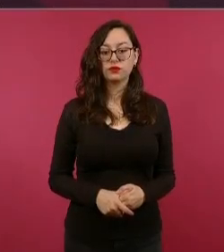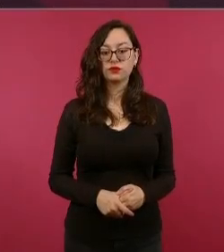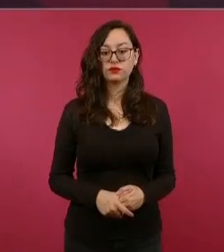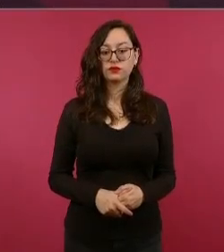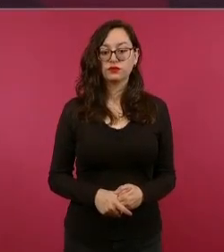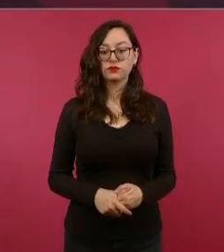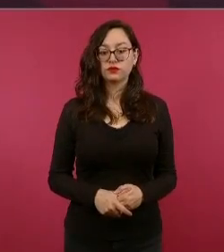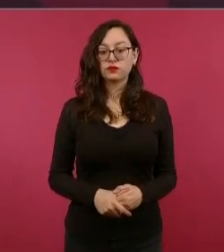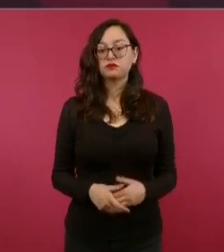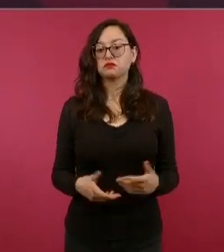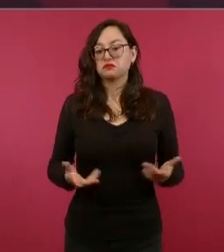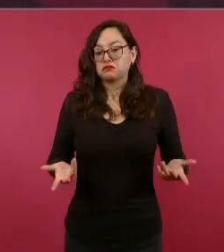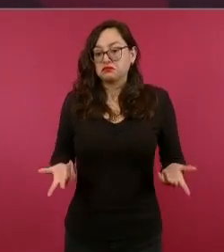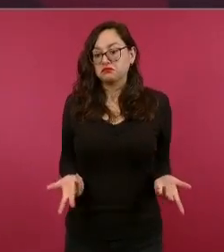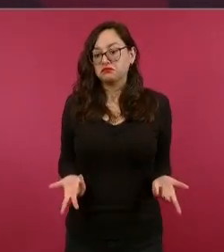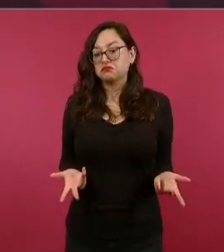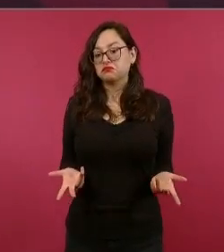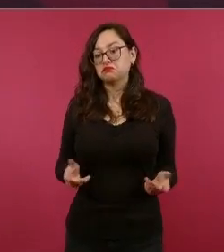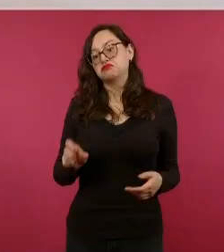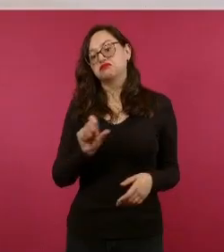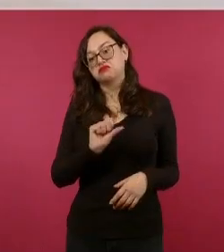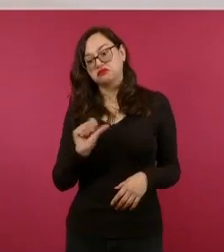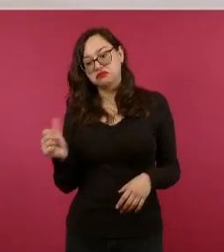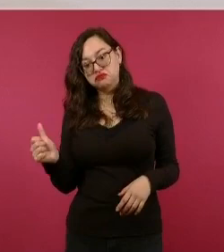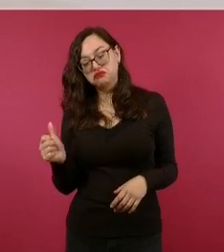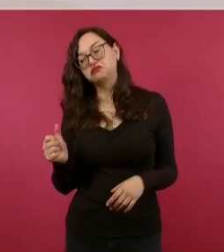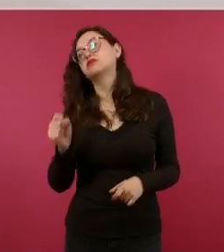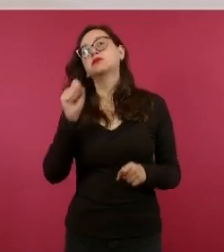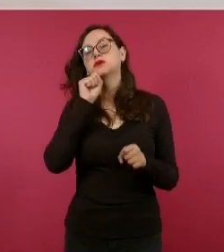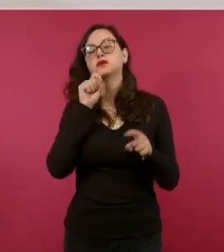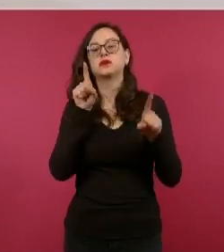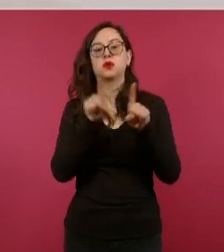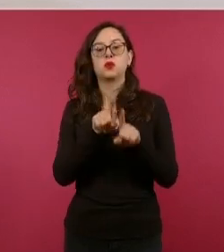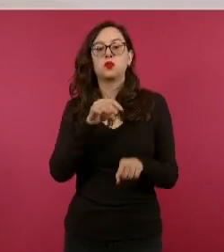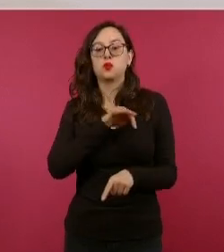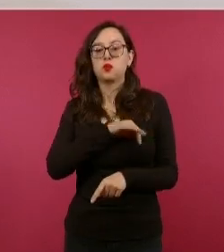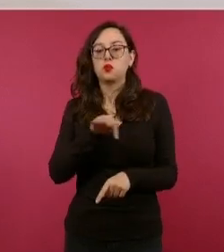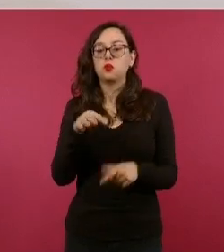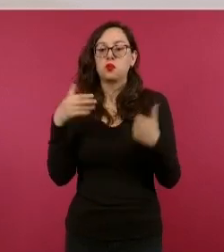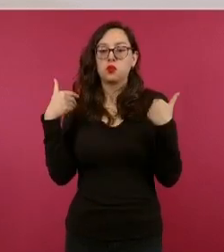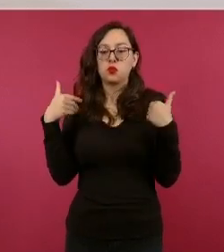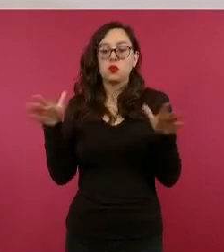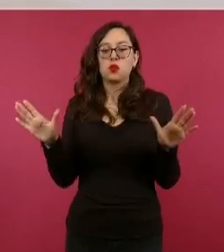suceder, si ellos así lo consideran, es de que